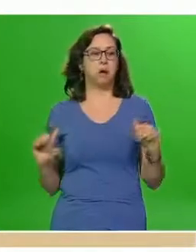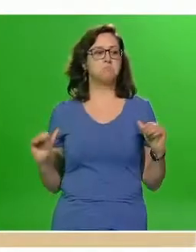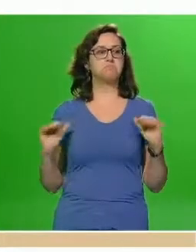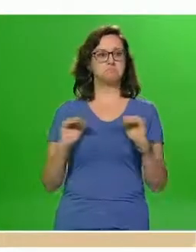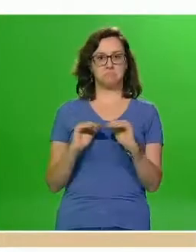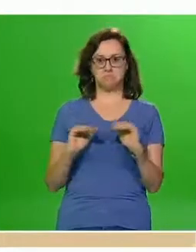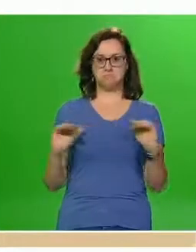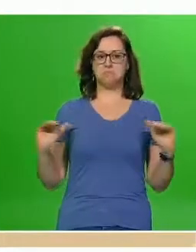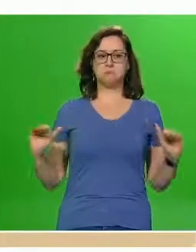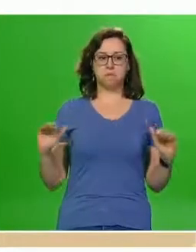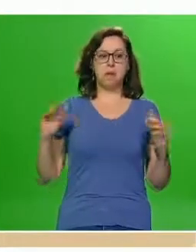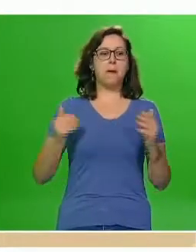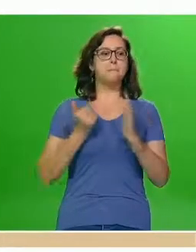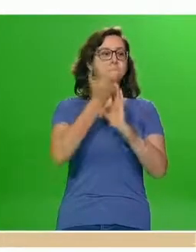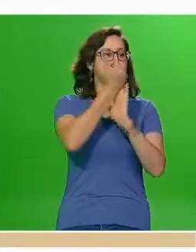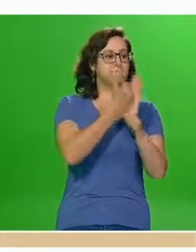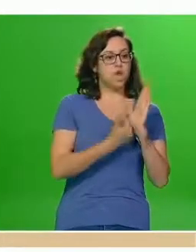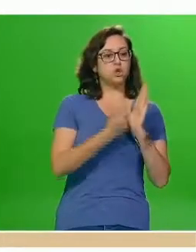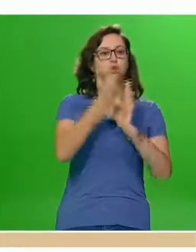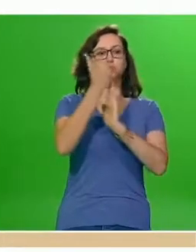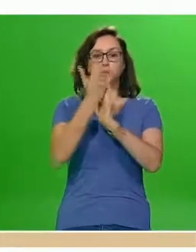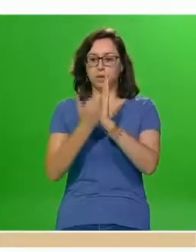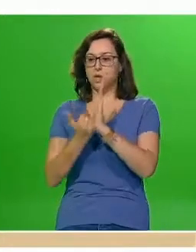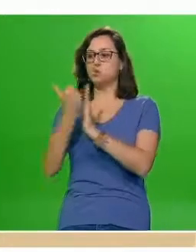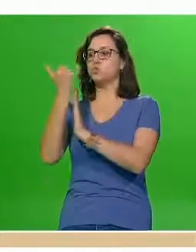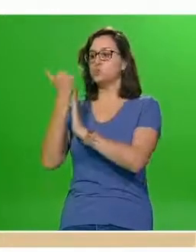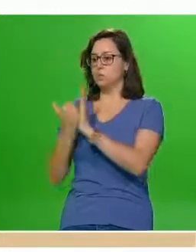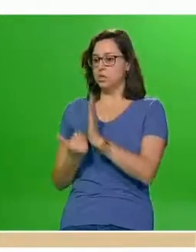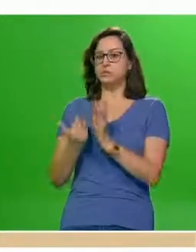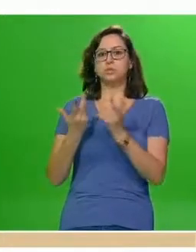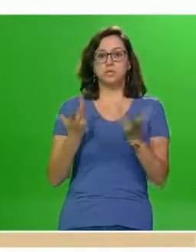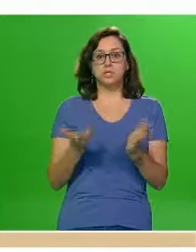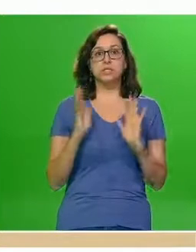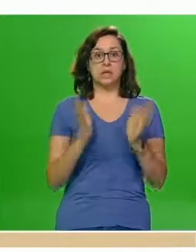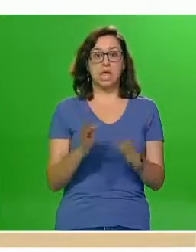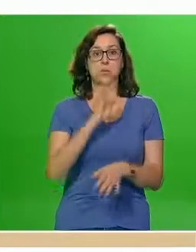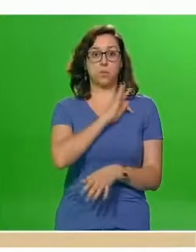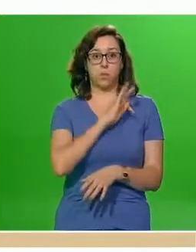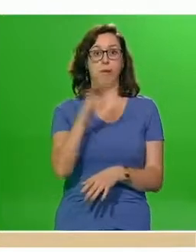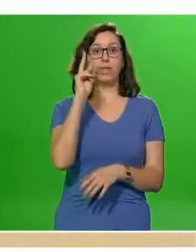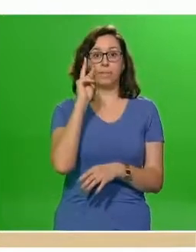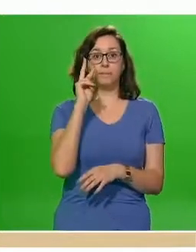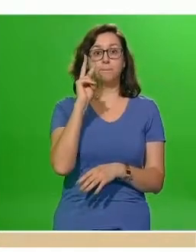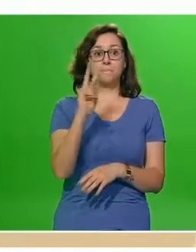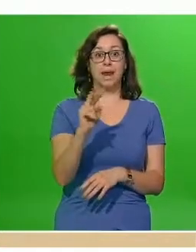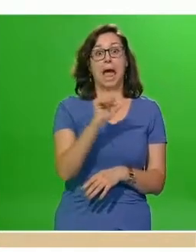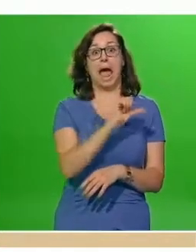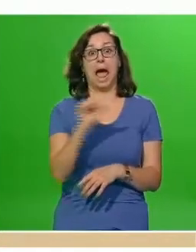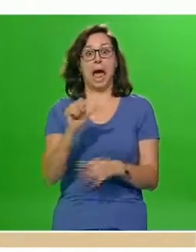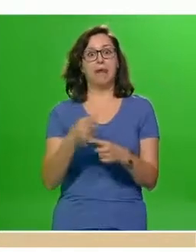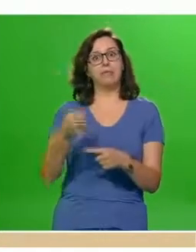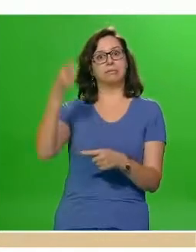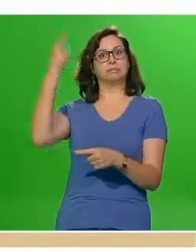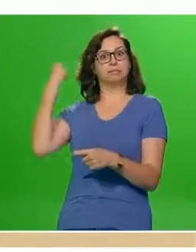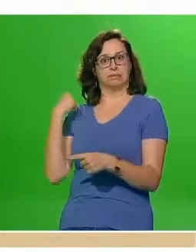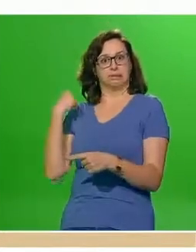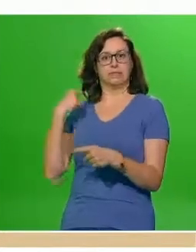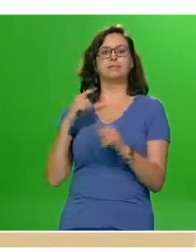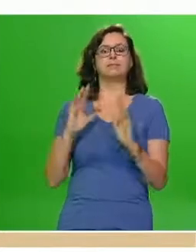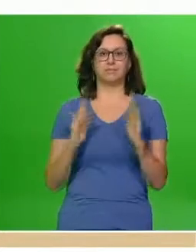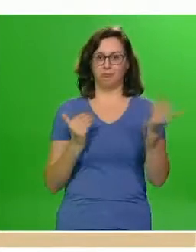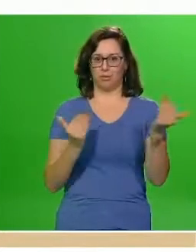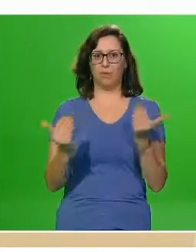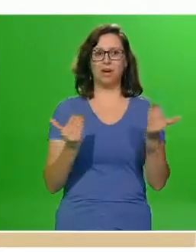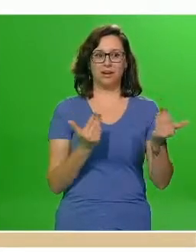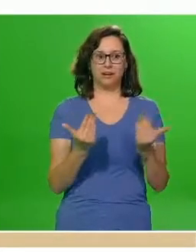están inferiores al punto mínimo que tuvimos posterior a la primera curva, y muy similares también, aunque esta curva no